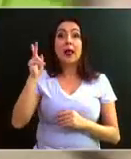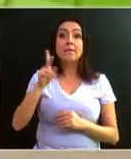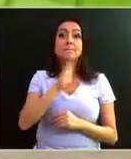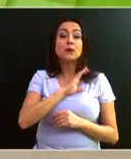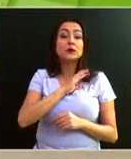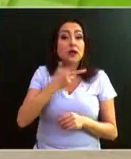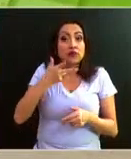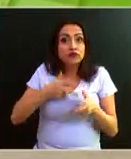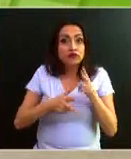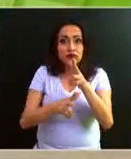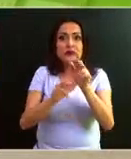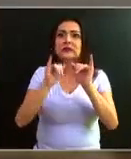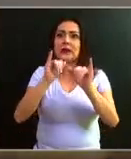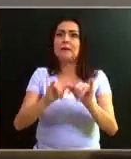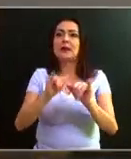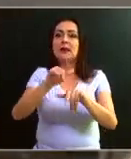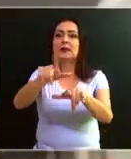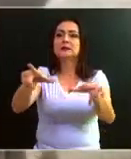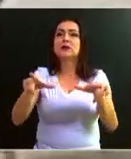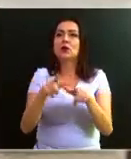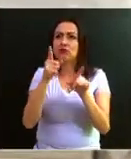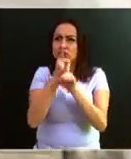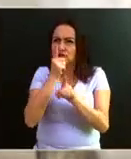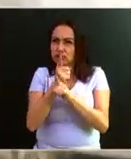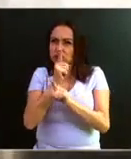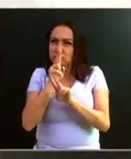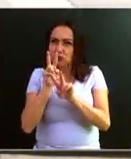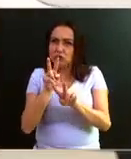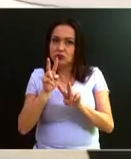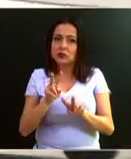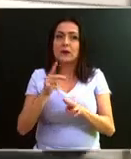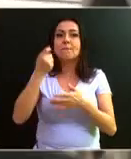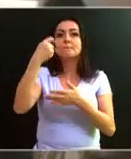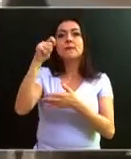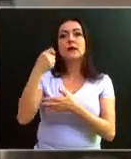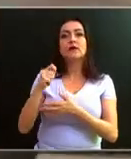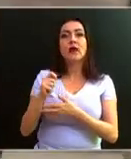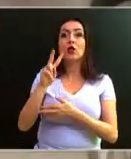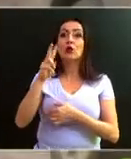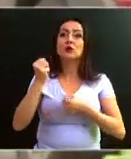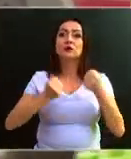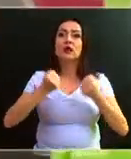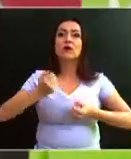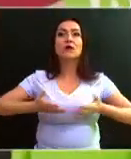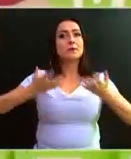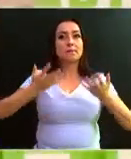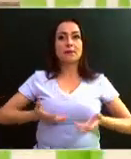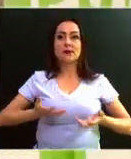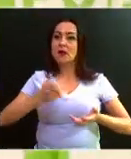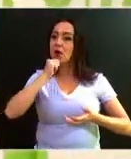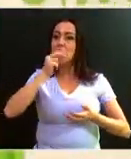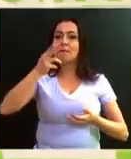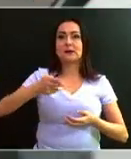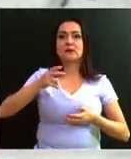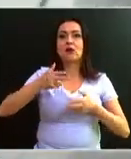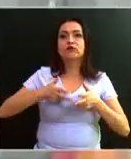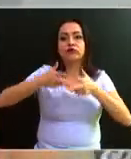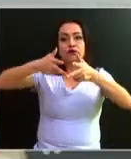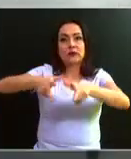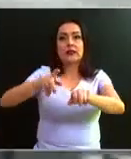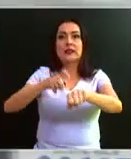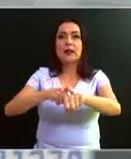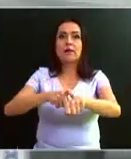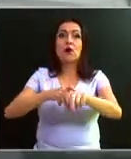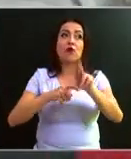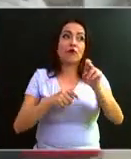de tránsito se mantiene en el sitio regulando el paso y verificando que 2 vehículos pesados no pasen al mismo tiempo.